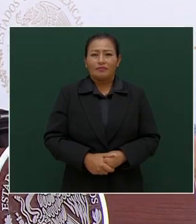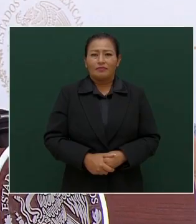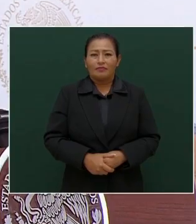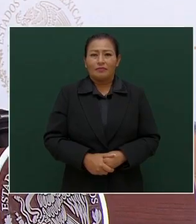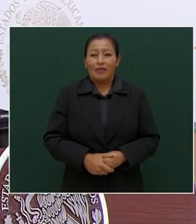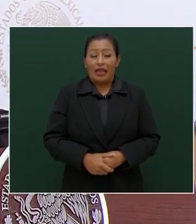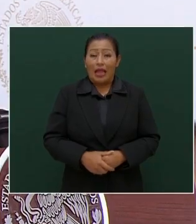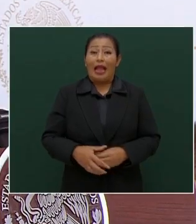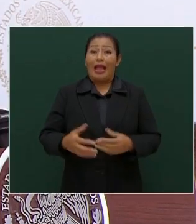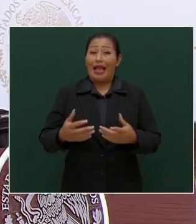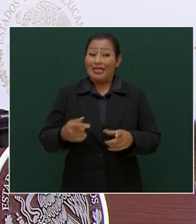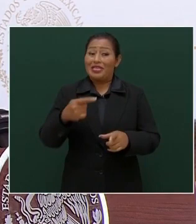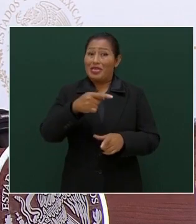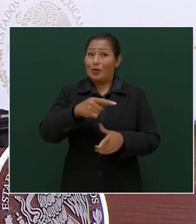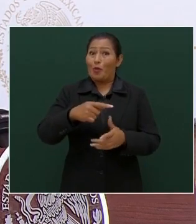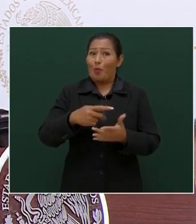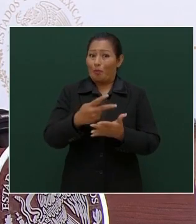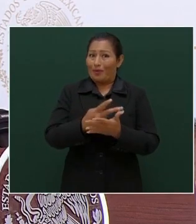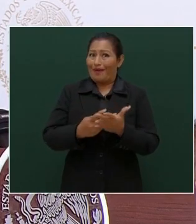coartada